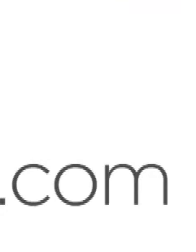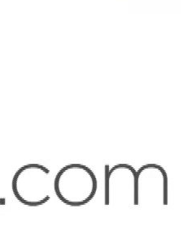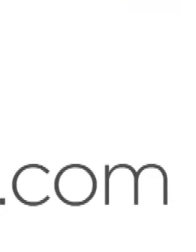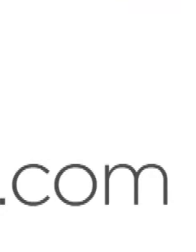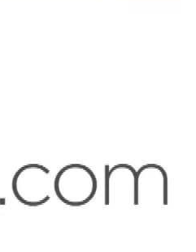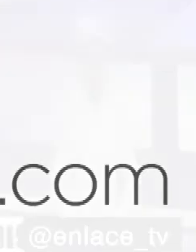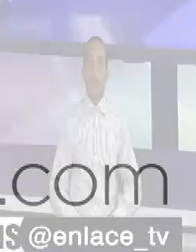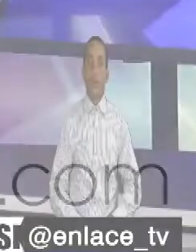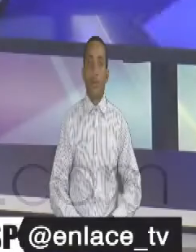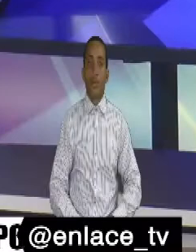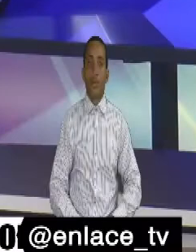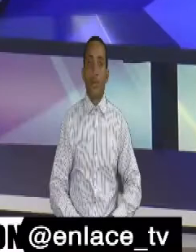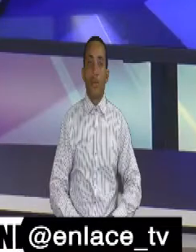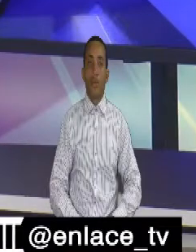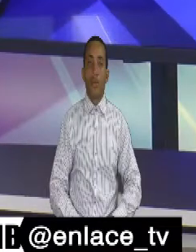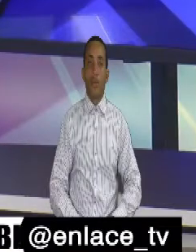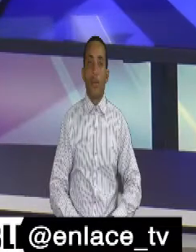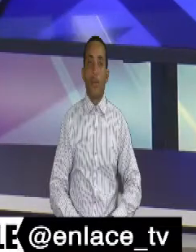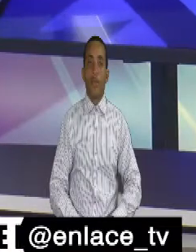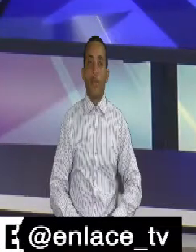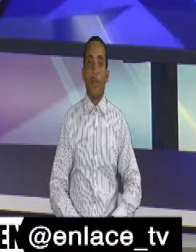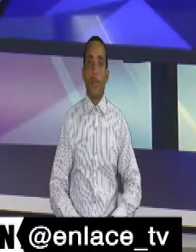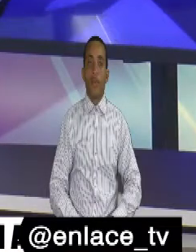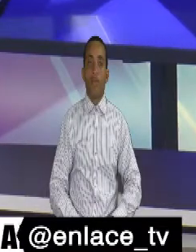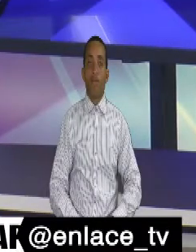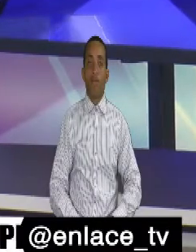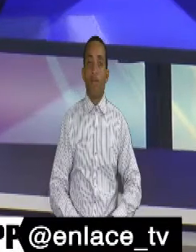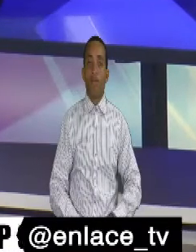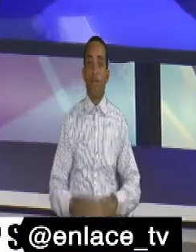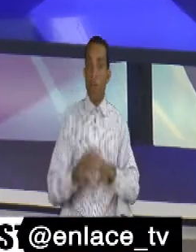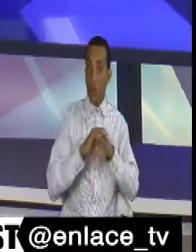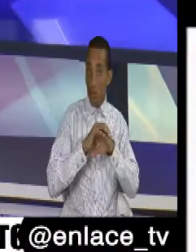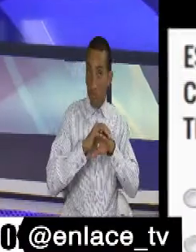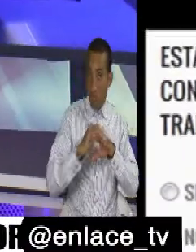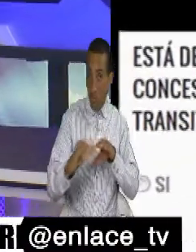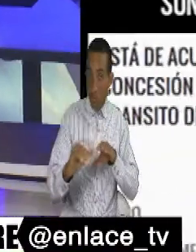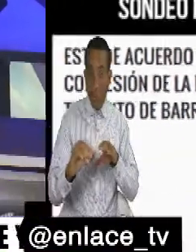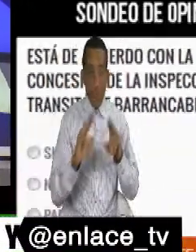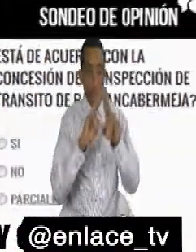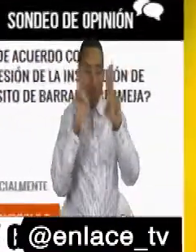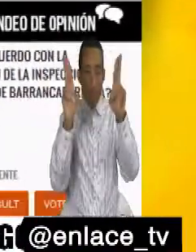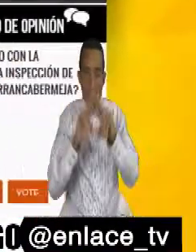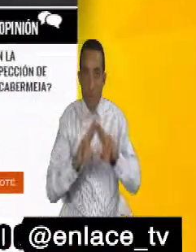601-0547. Los invitamos a visitar nuestra página